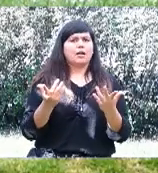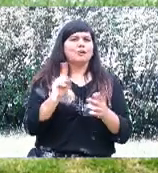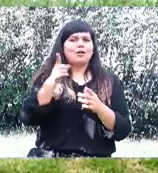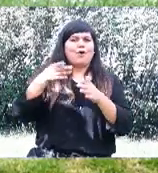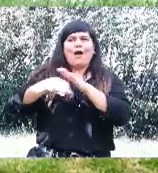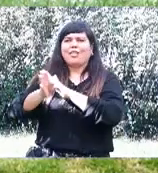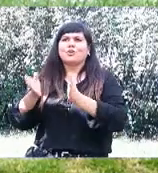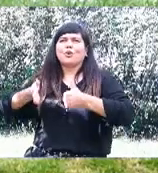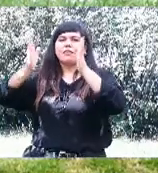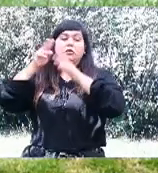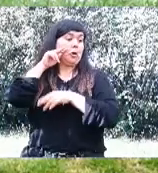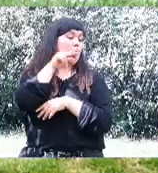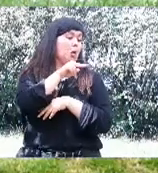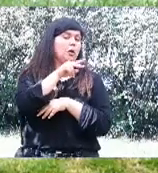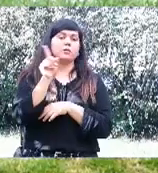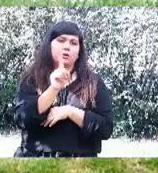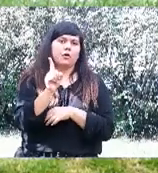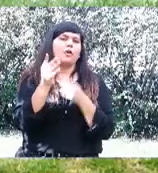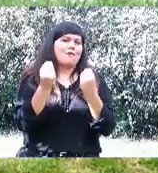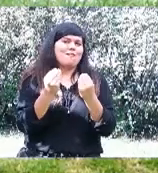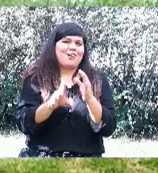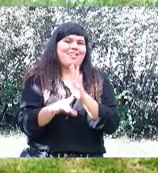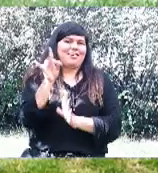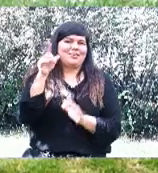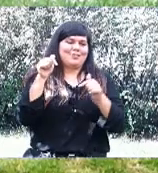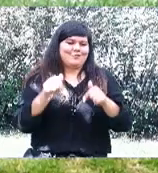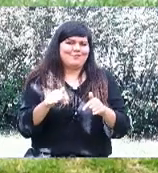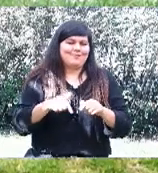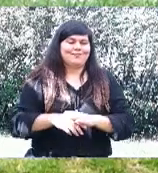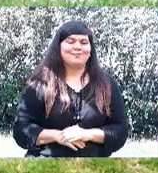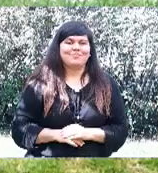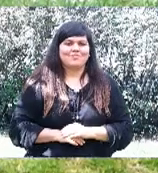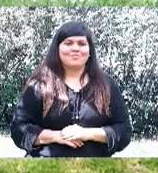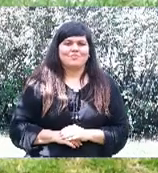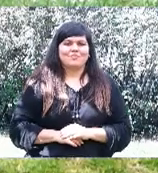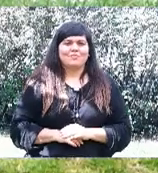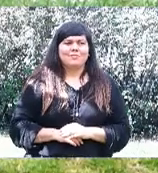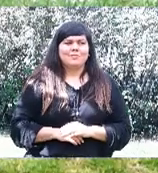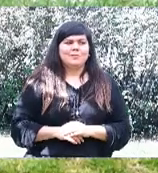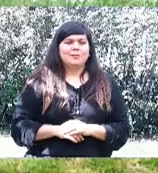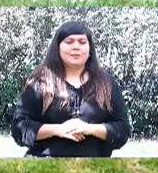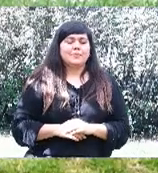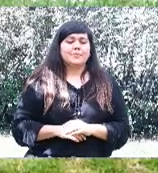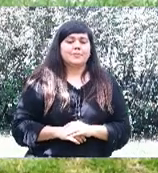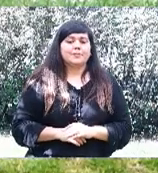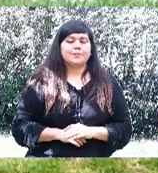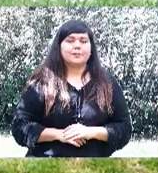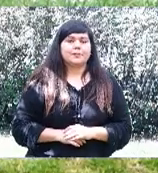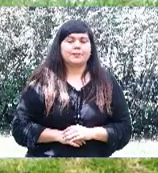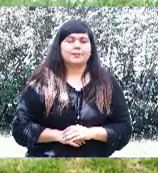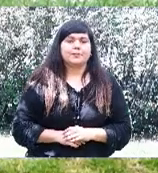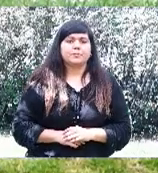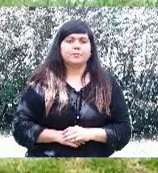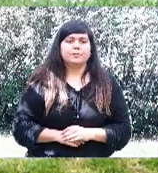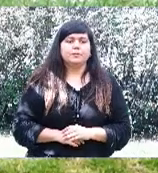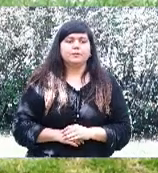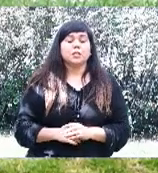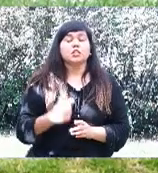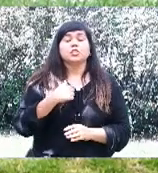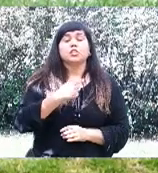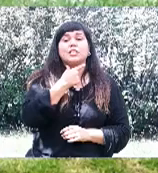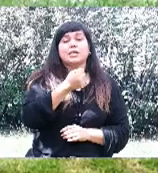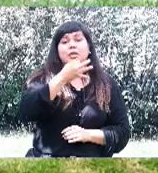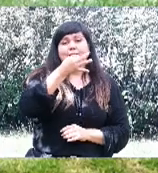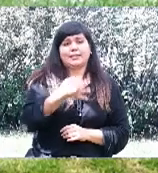un edificio ya yo creo que fue una excelente elección e y y y a qué voy quiero decir